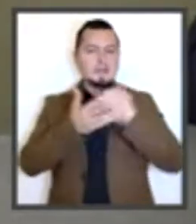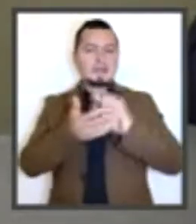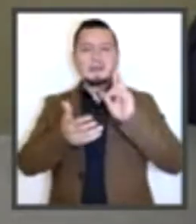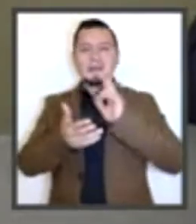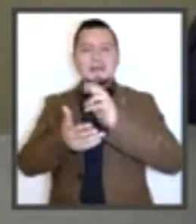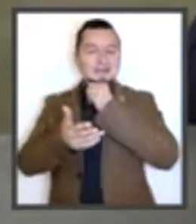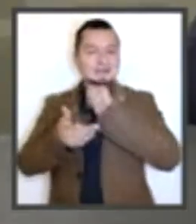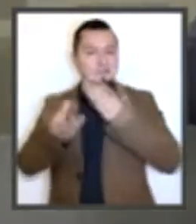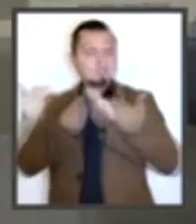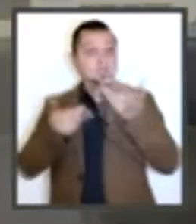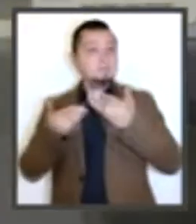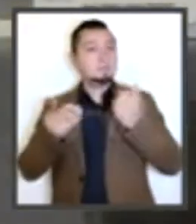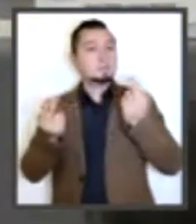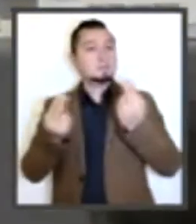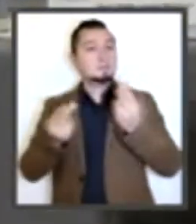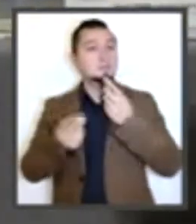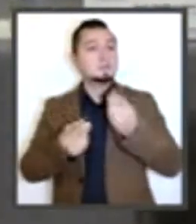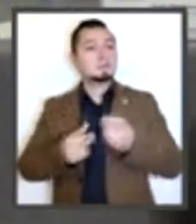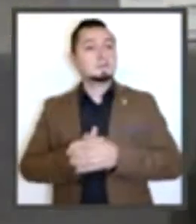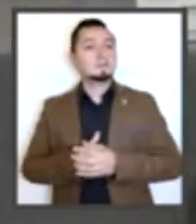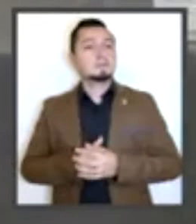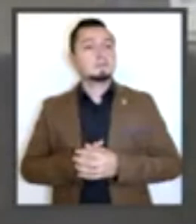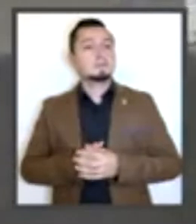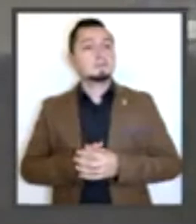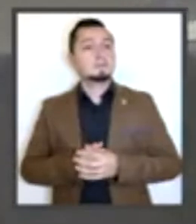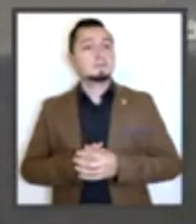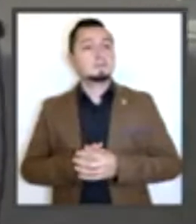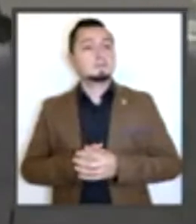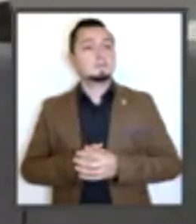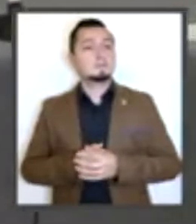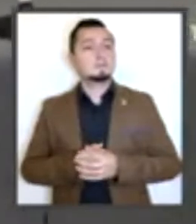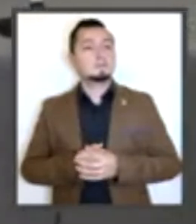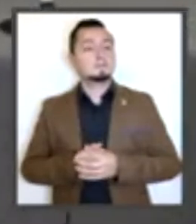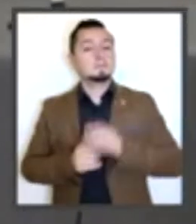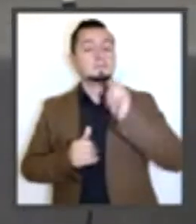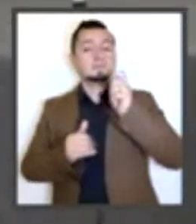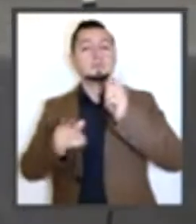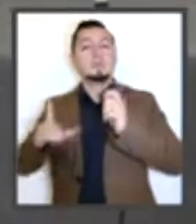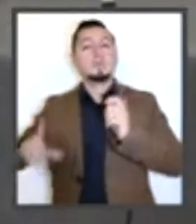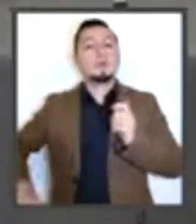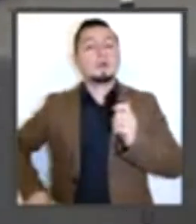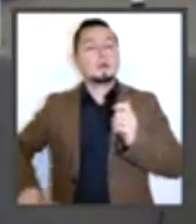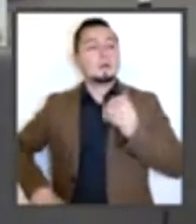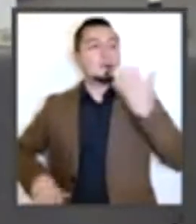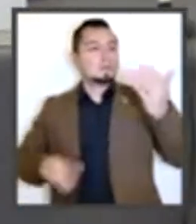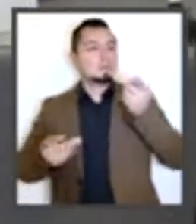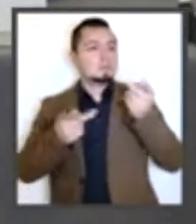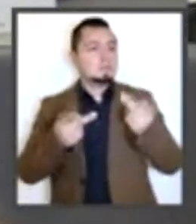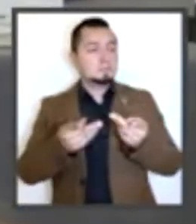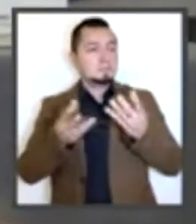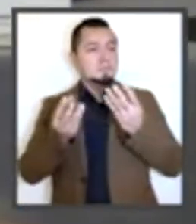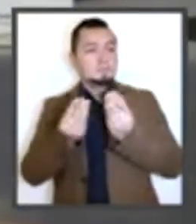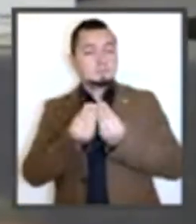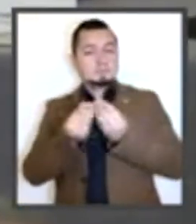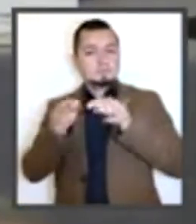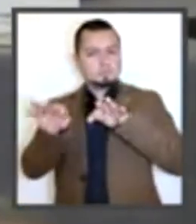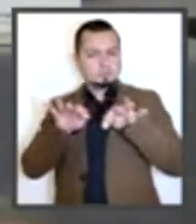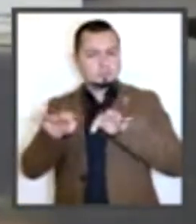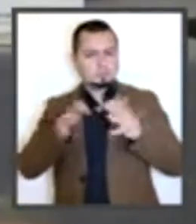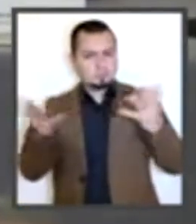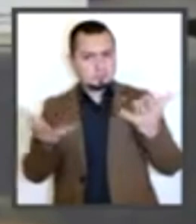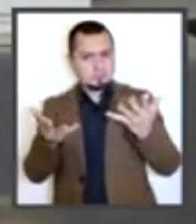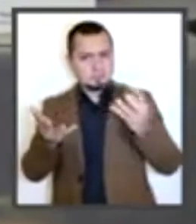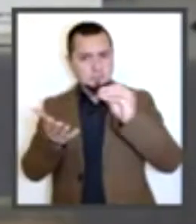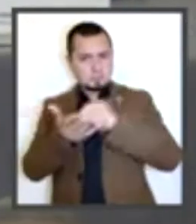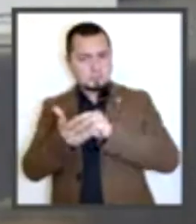Santillán. Y pues yo creo ¿Quiere hacer un que. mensaje el gobernador, por favor? Bueno, nada más para felicitar el trabajo que se ha